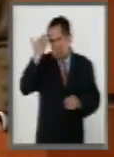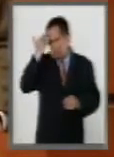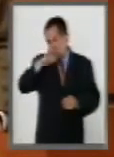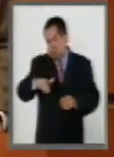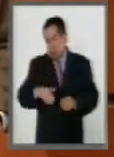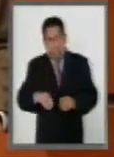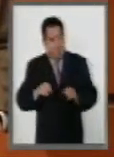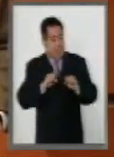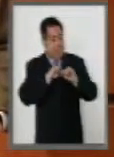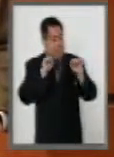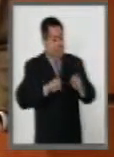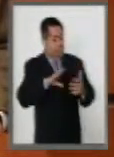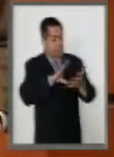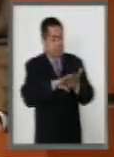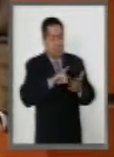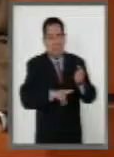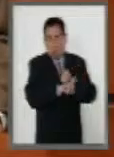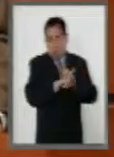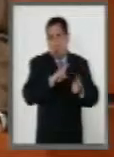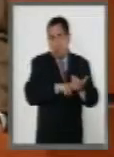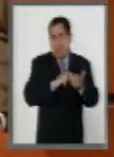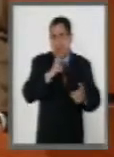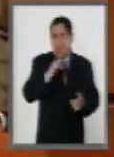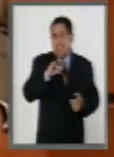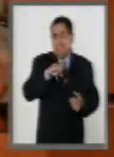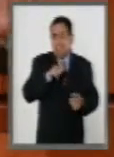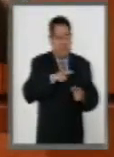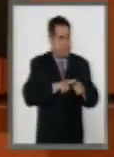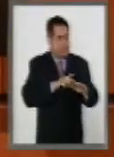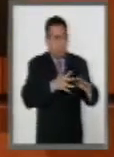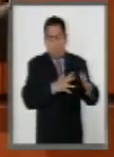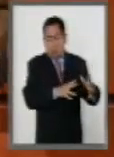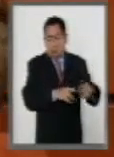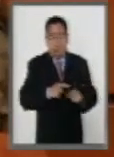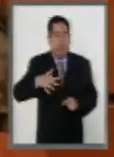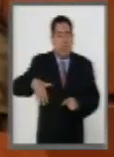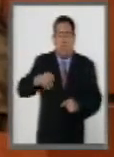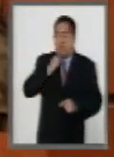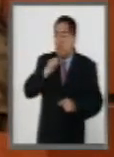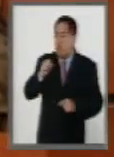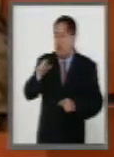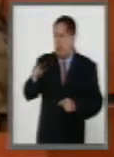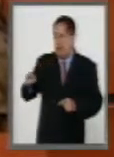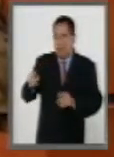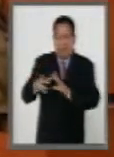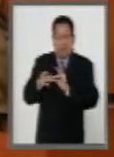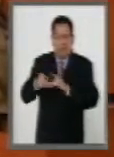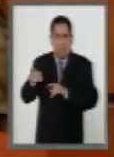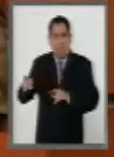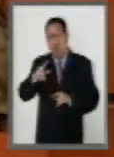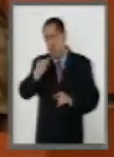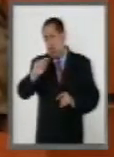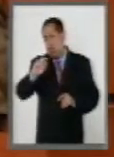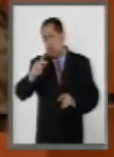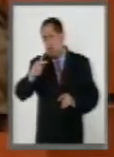el sistema penitenciario está en crisis. Ya aquí el senador Blázquez menciona el caso de Topo